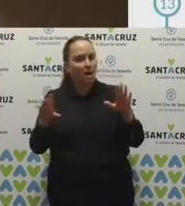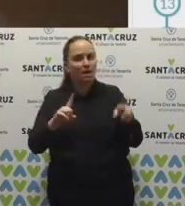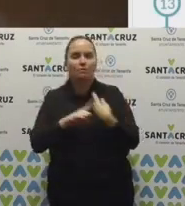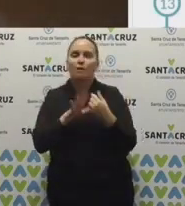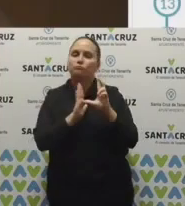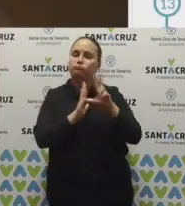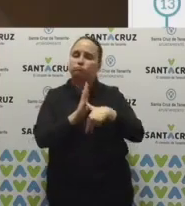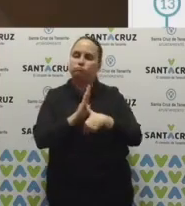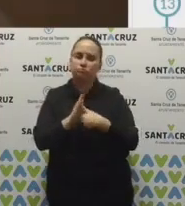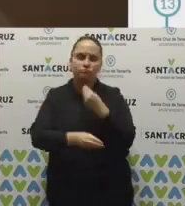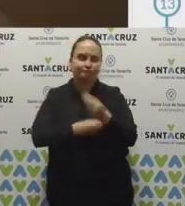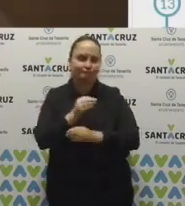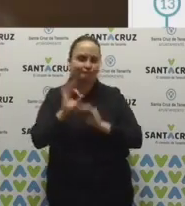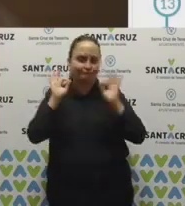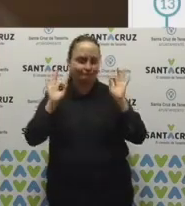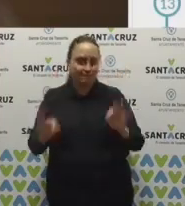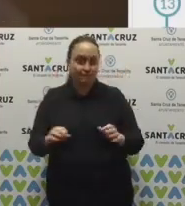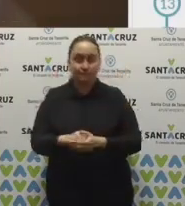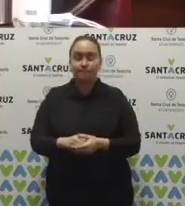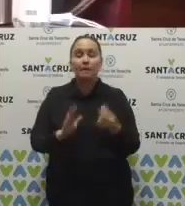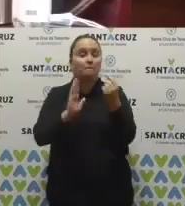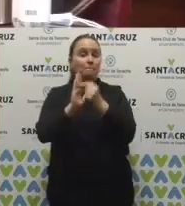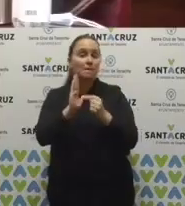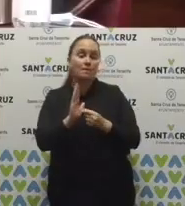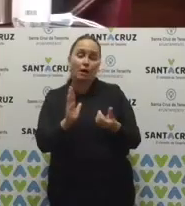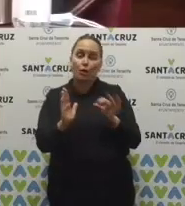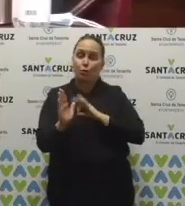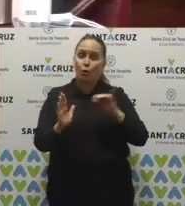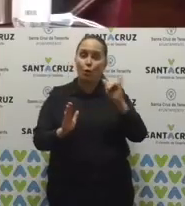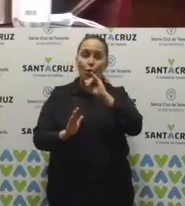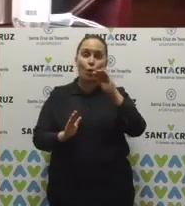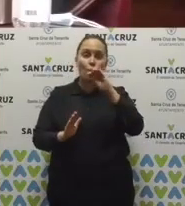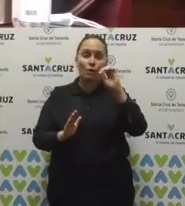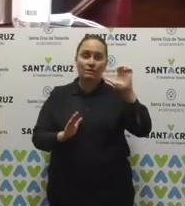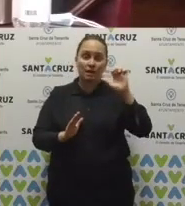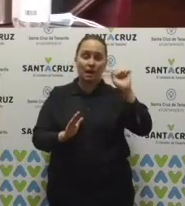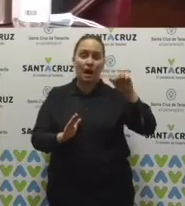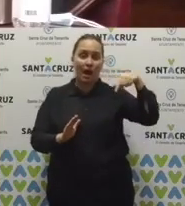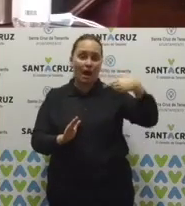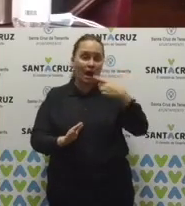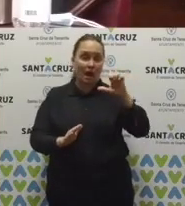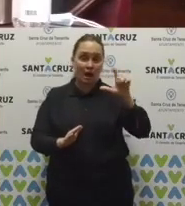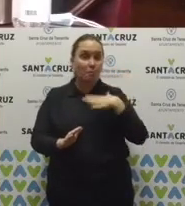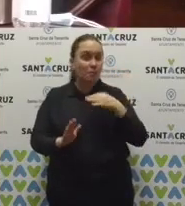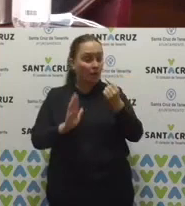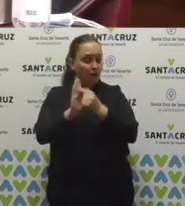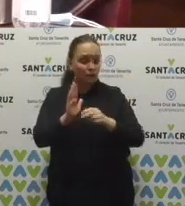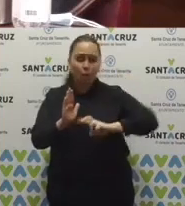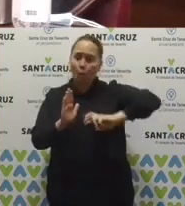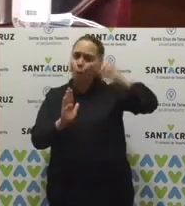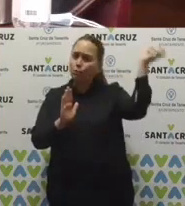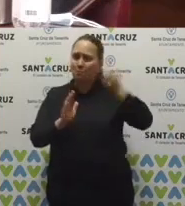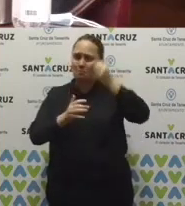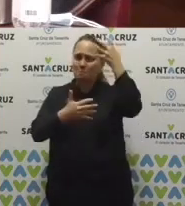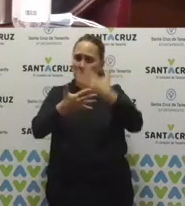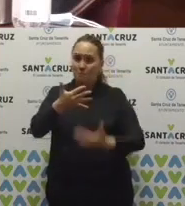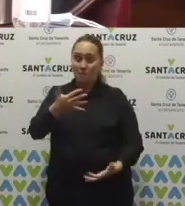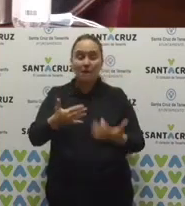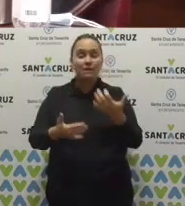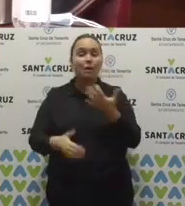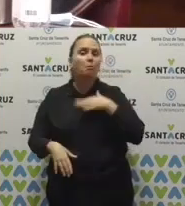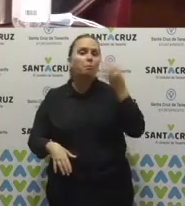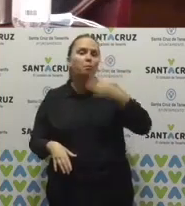las medidas de ángel puede ser estas otras 500 medidas más probablemente si ustedes hubieran habilitado un entorno